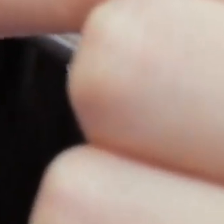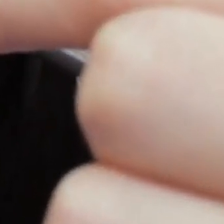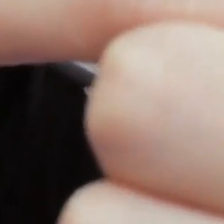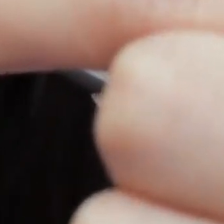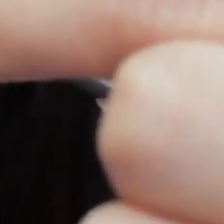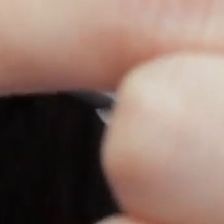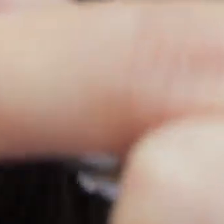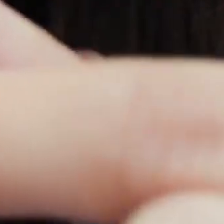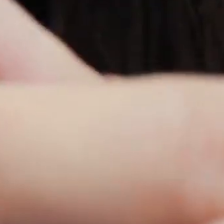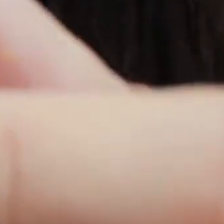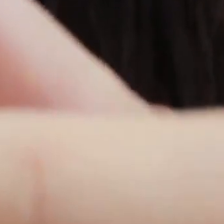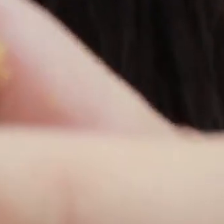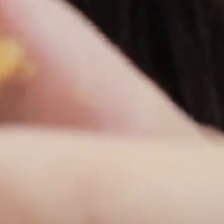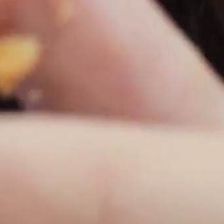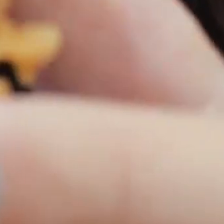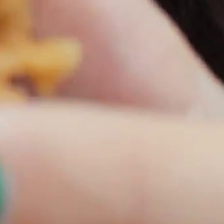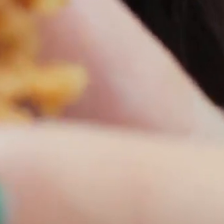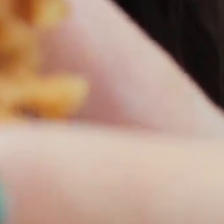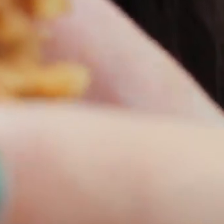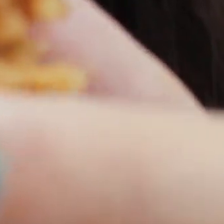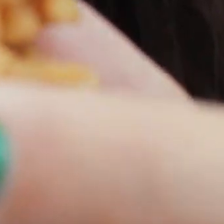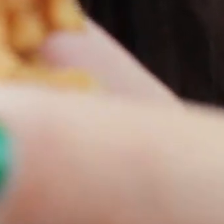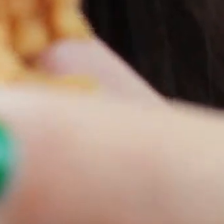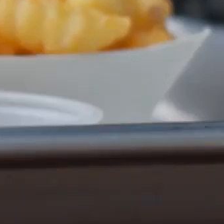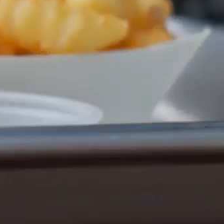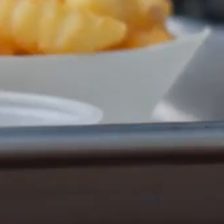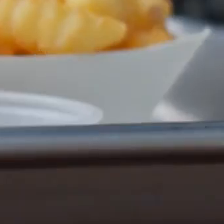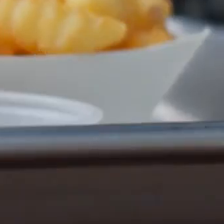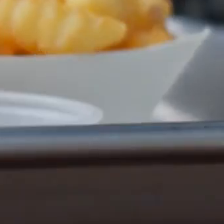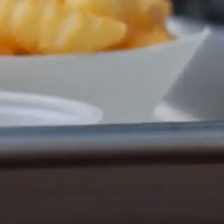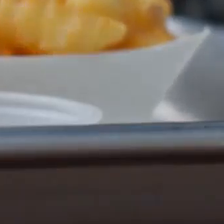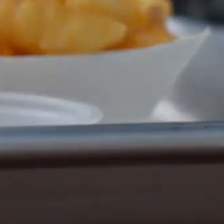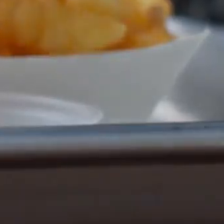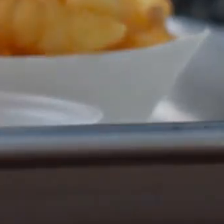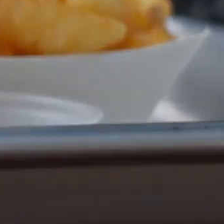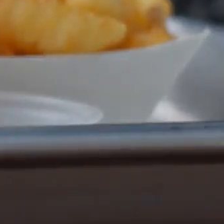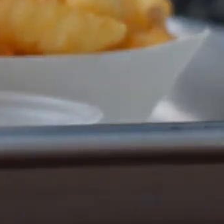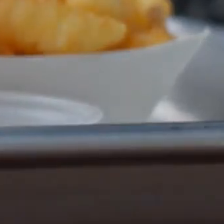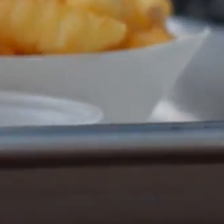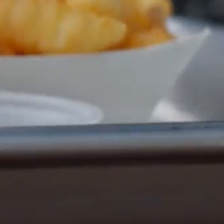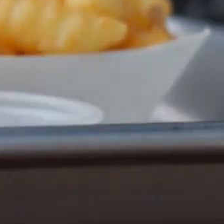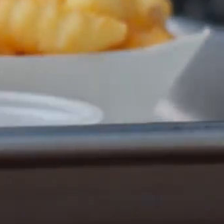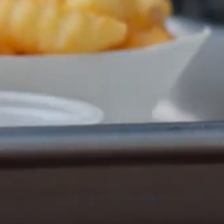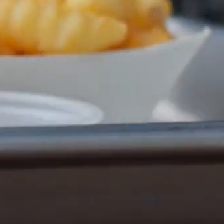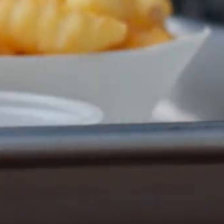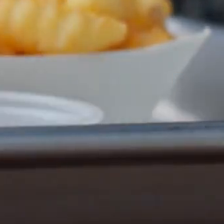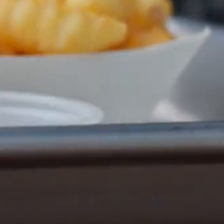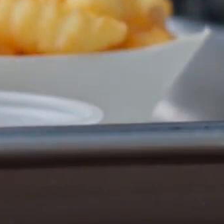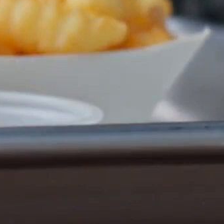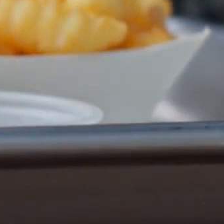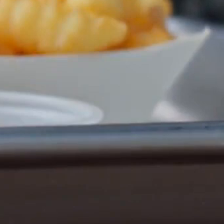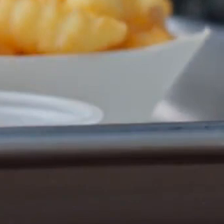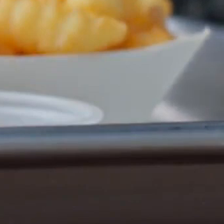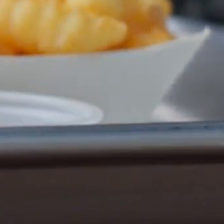Un estudio liderado por 2 centros de investigación de España observó una relación entre la depresión y el alto consumo de